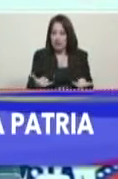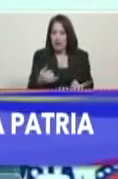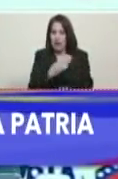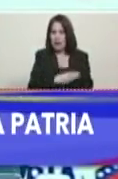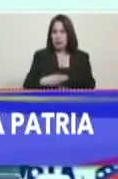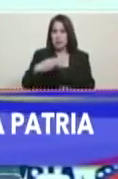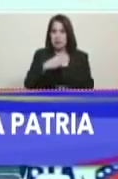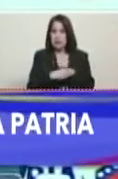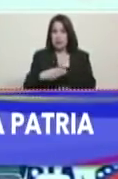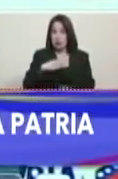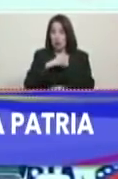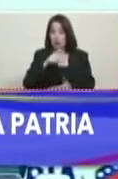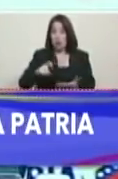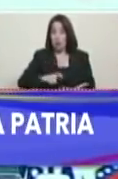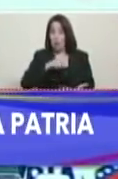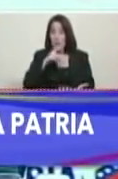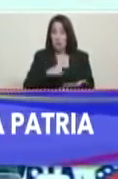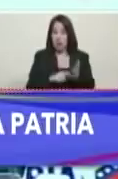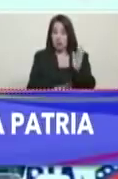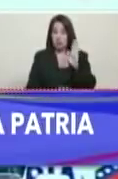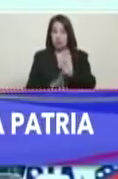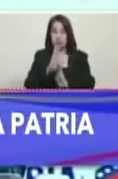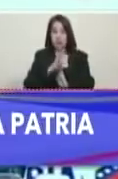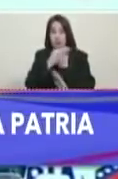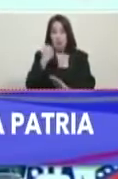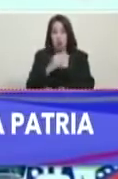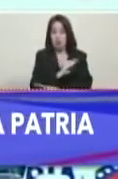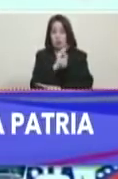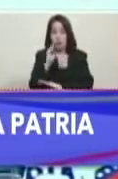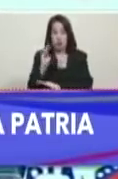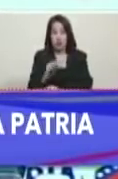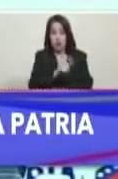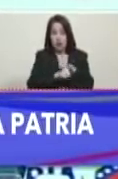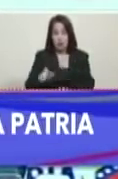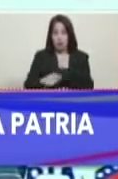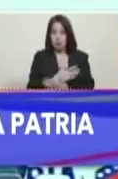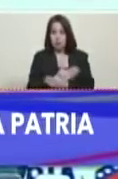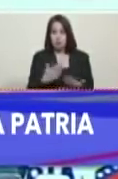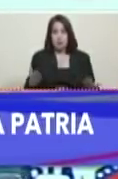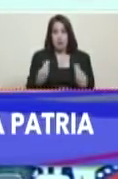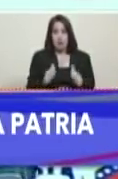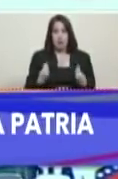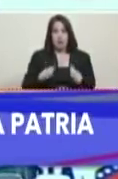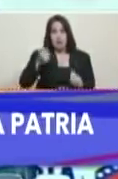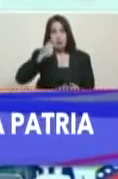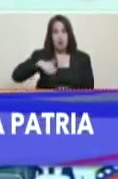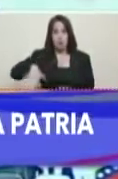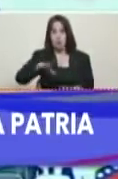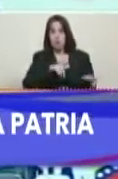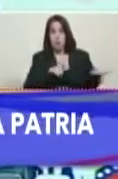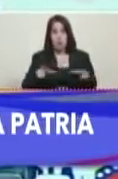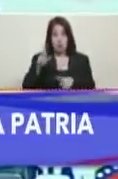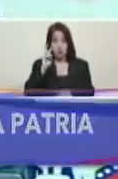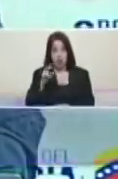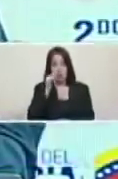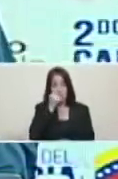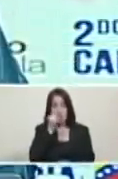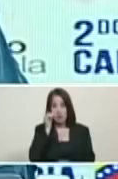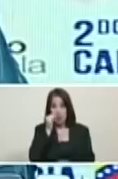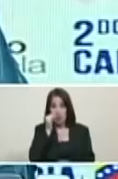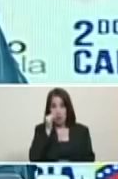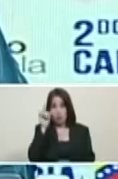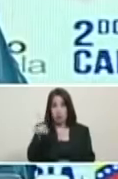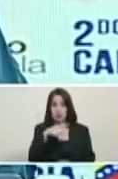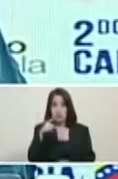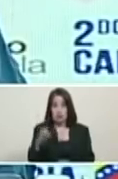misiones, grandes misiones en su capacidad de proteger y garantizar la vida del pueblo. ¿Estamos listos para ver el video?